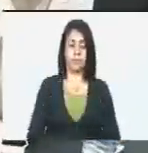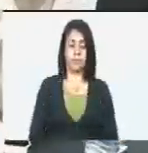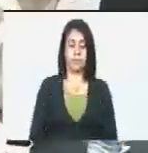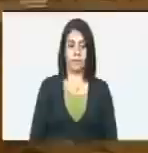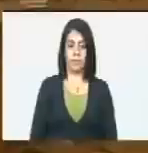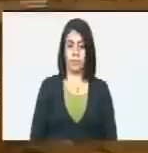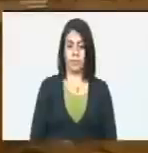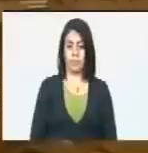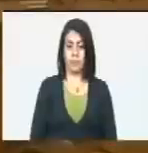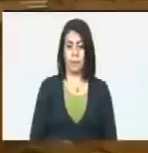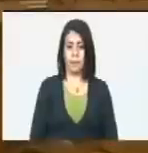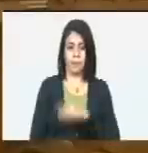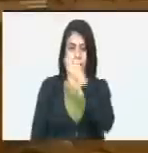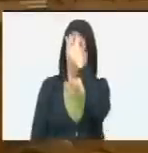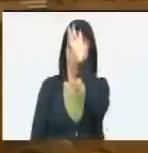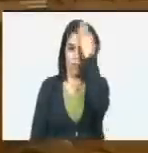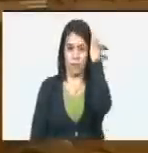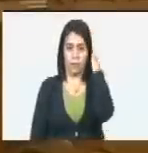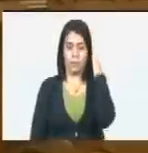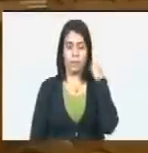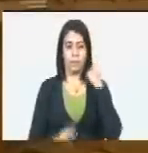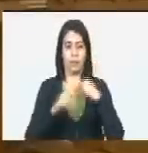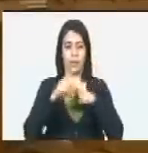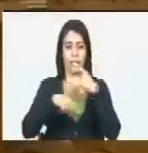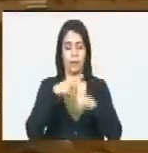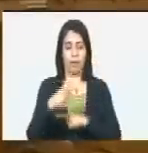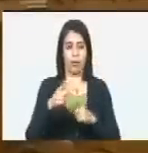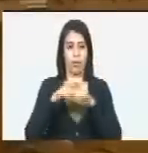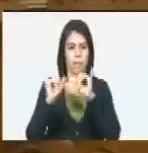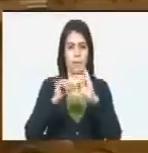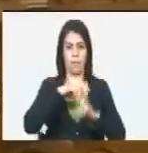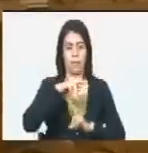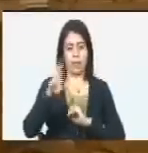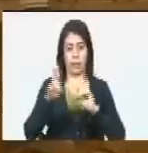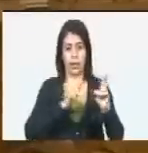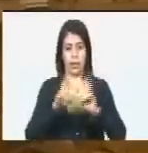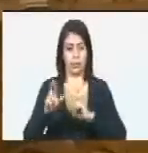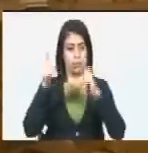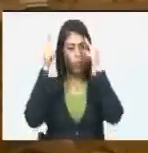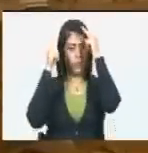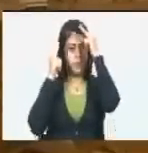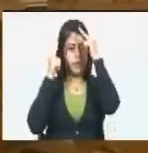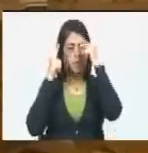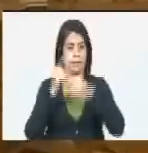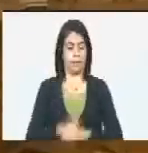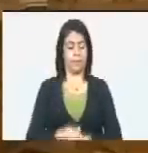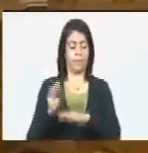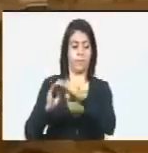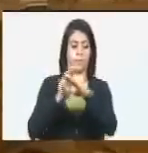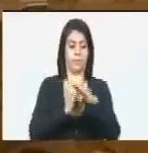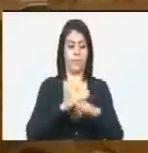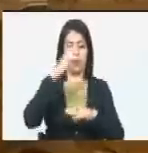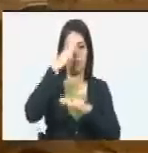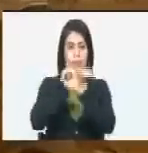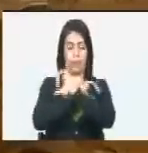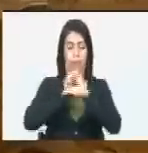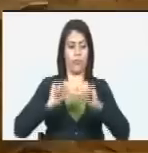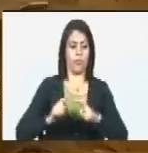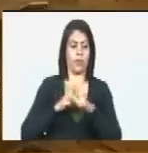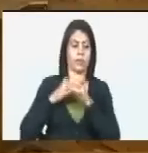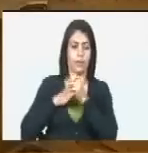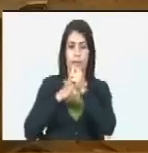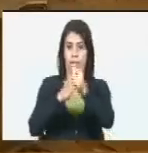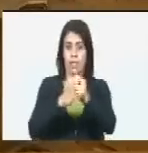Y después, la misma relación que el comandante Chávez, que amaba a la Fuerza Armada, que conocía a su Fuerza